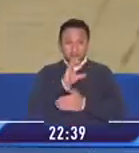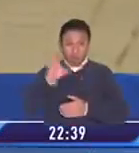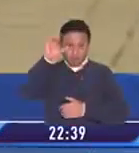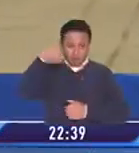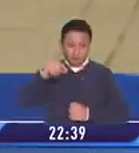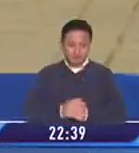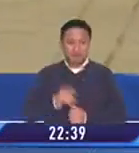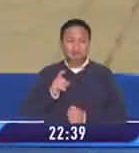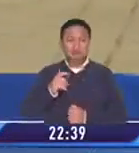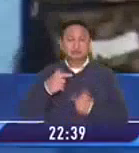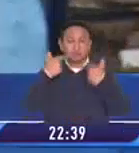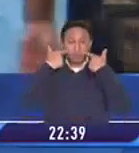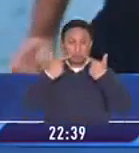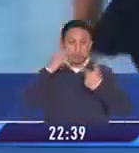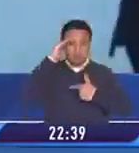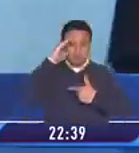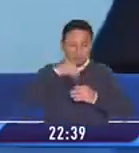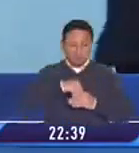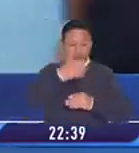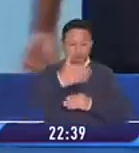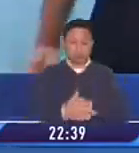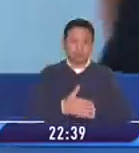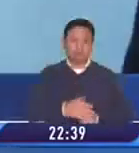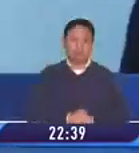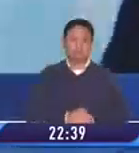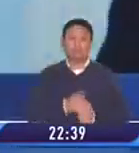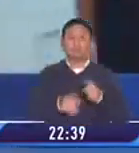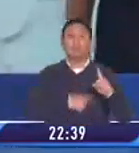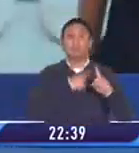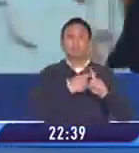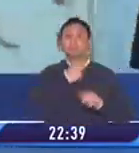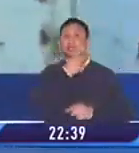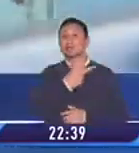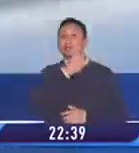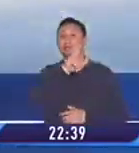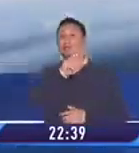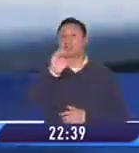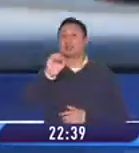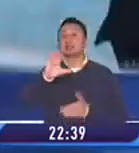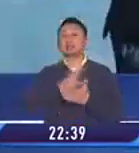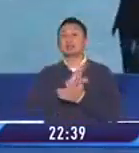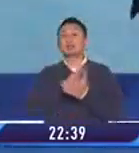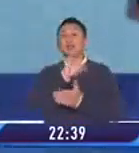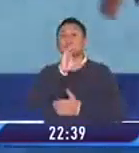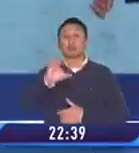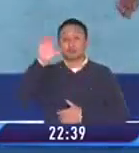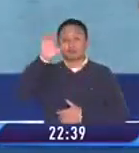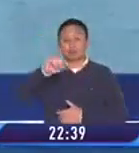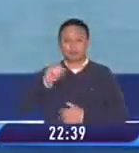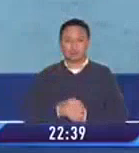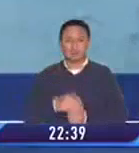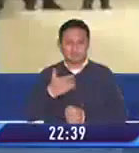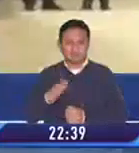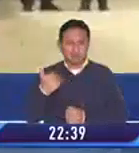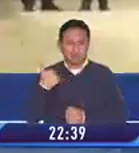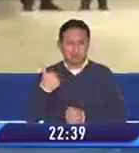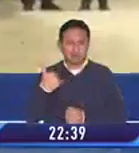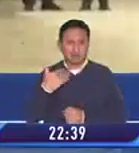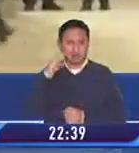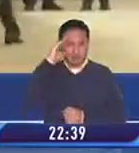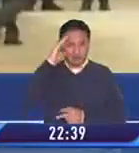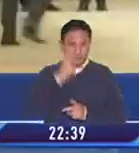que necesitan patrullaje en los exteriores. A estas se suman 220 escuelas y colegios que ya cuentan con esta